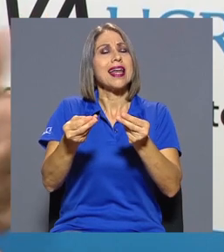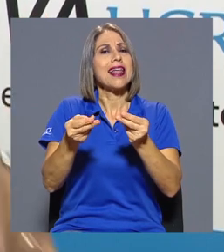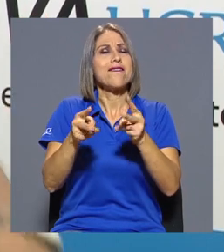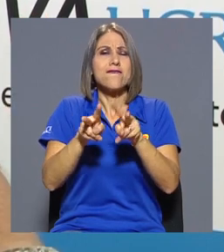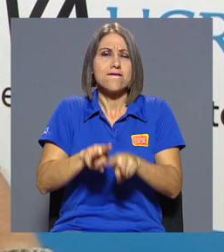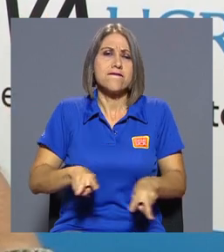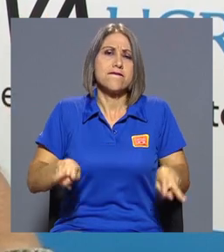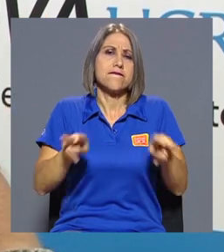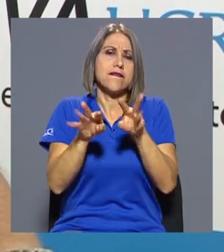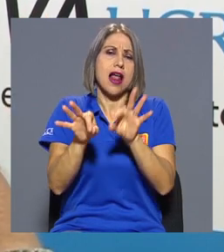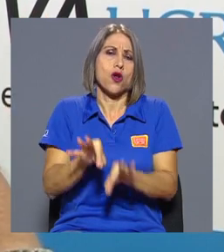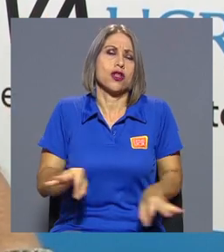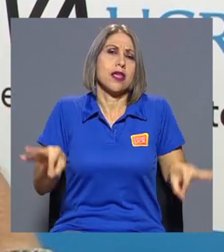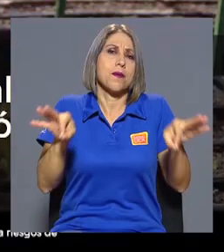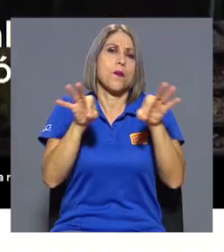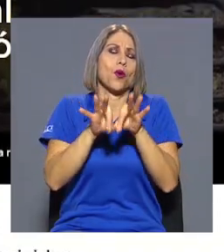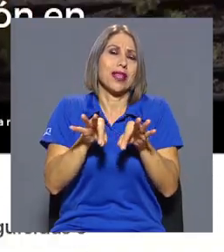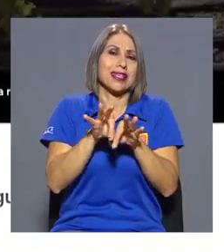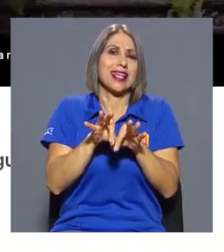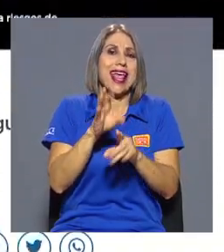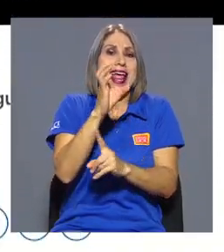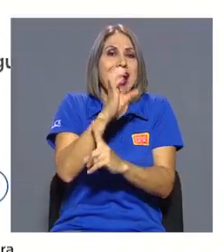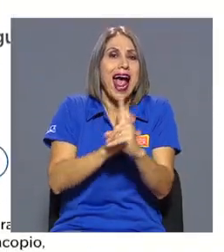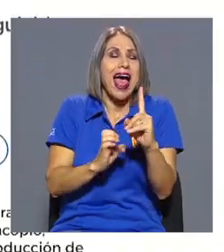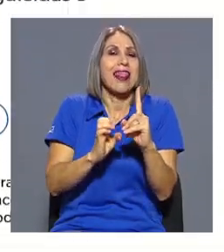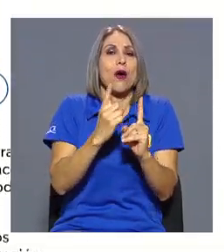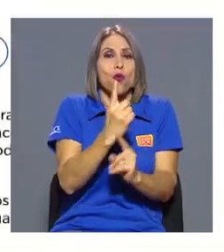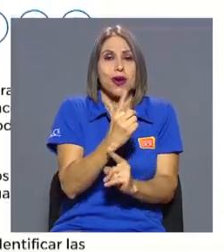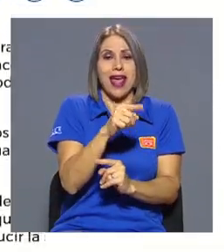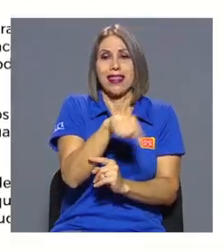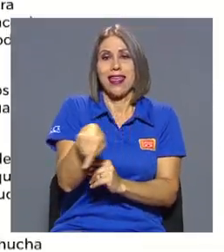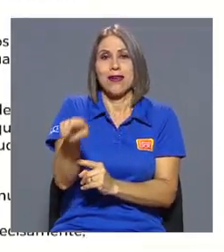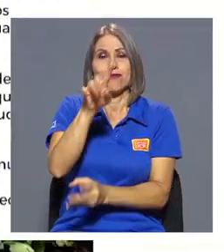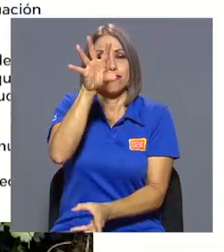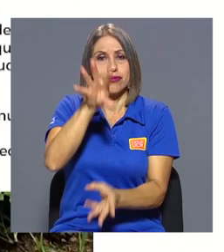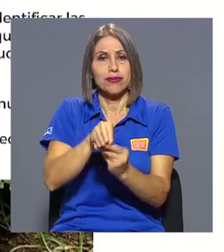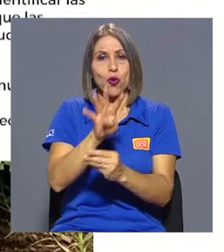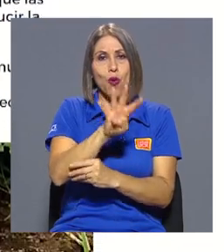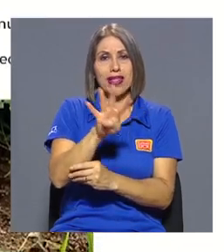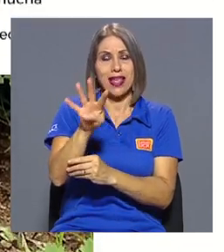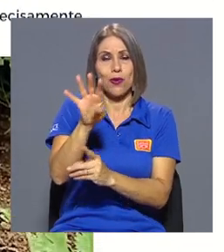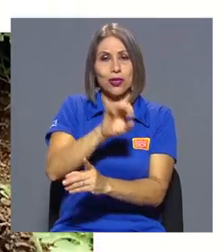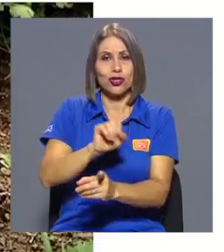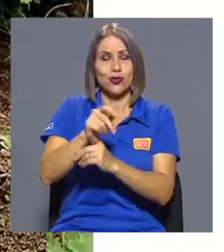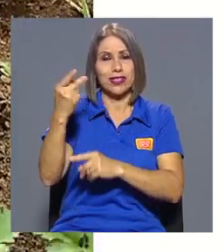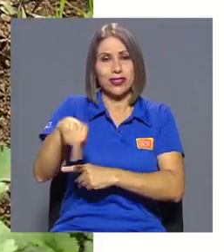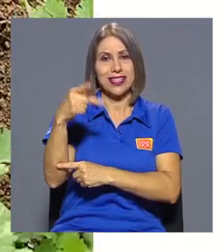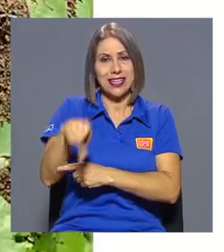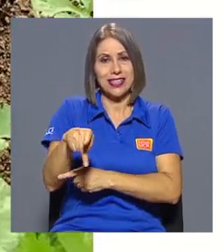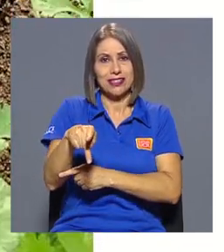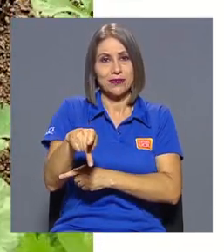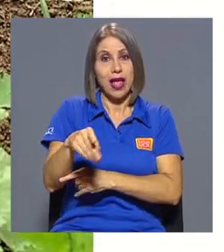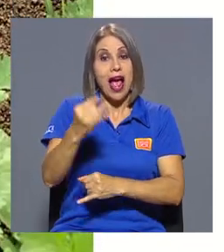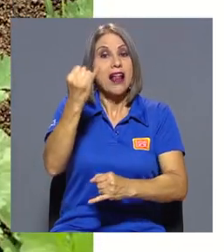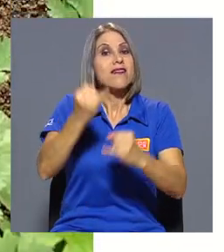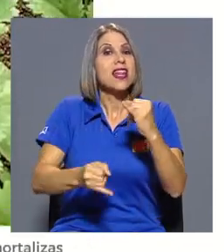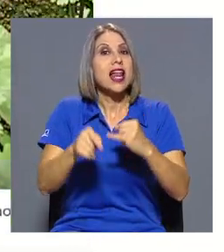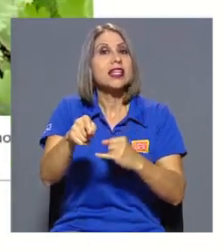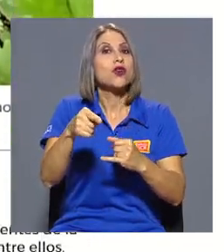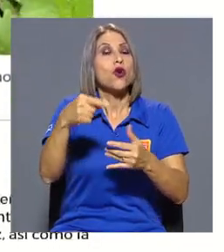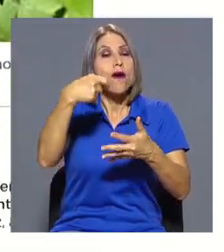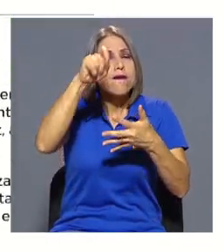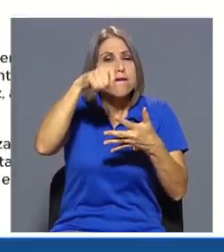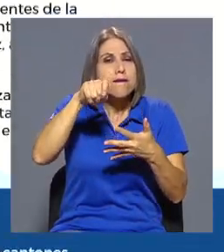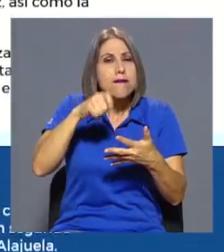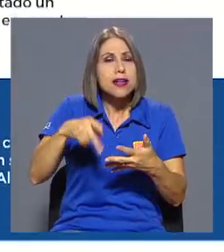del grado de importancia que tenía cada una de estas 44 situaciones de riesgo, y al final esto lo convertimos en una calificación de riesgo para la